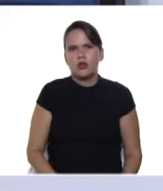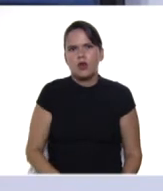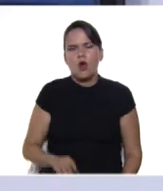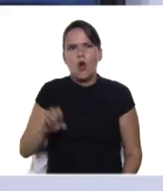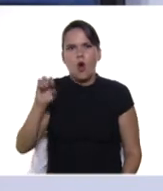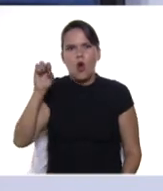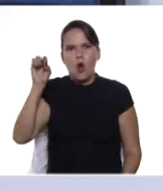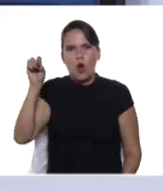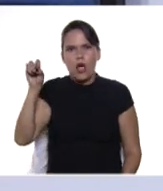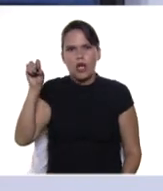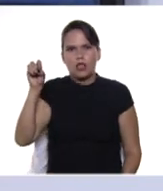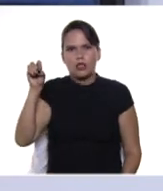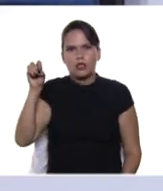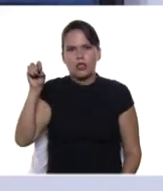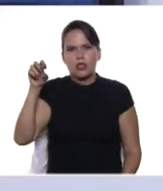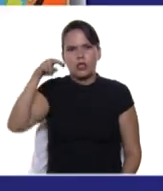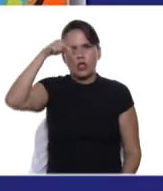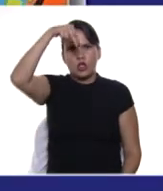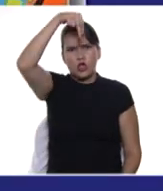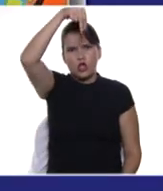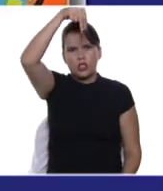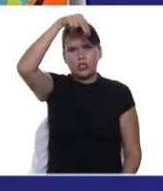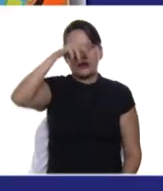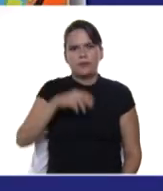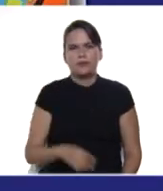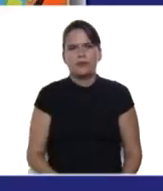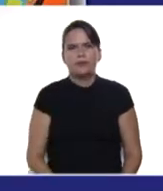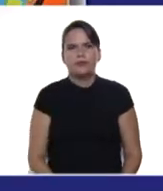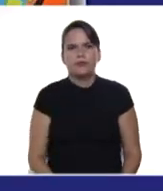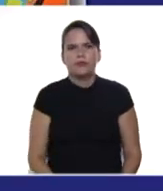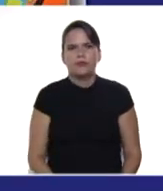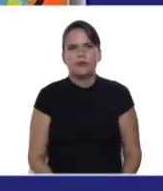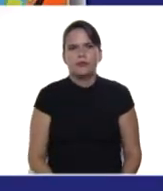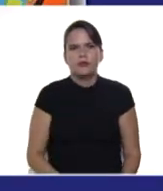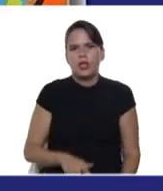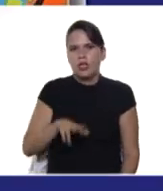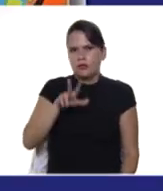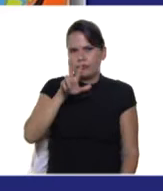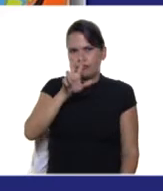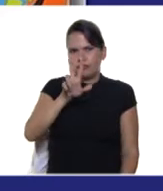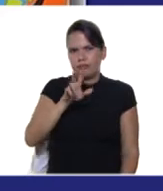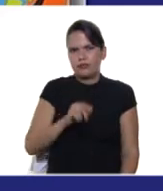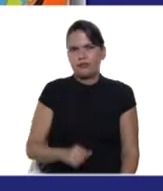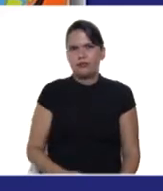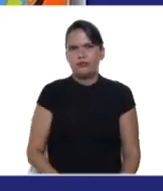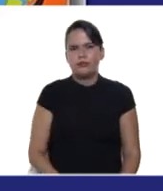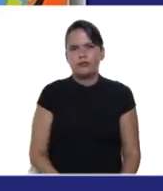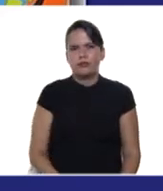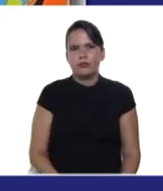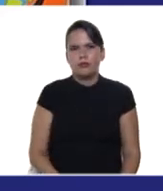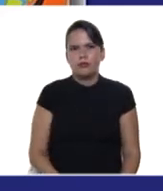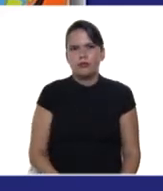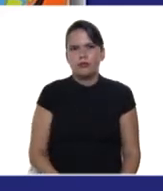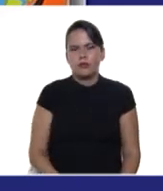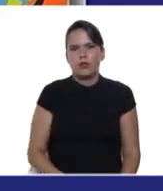coordenada oeste-norte. El tercer cuadrante sería la